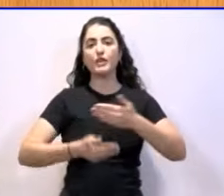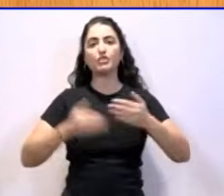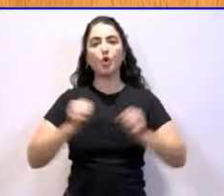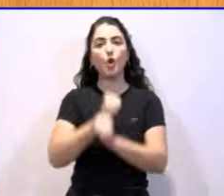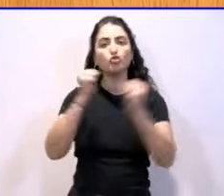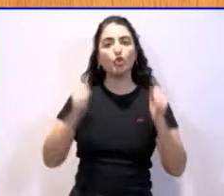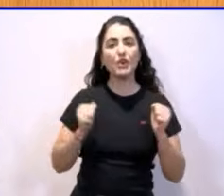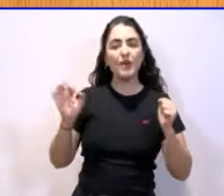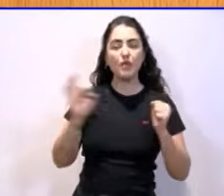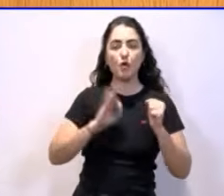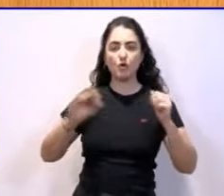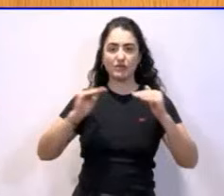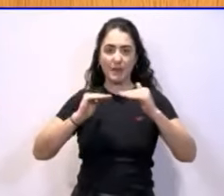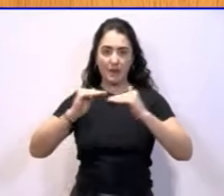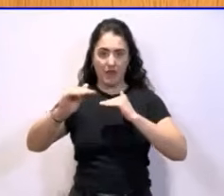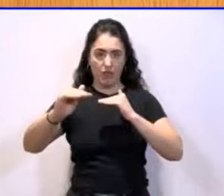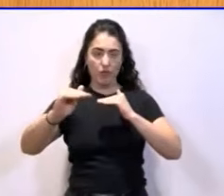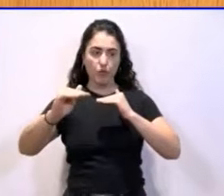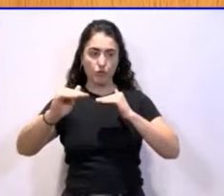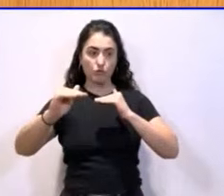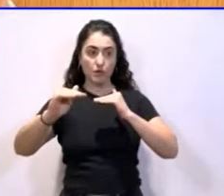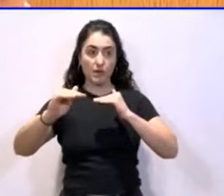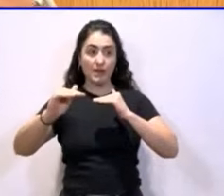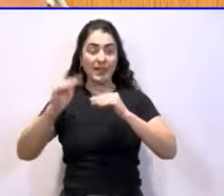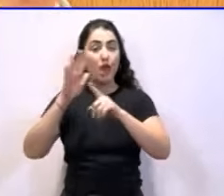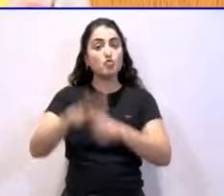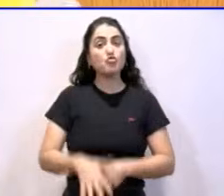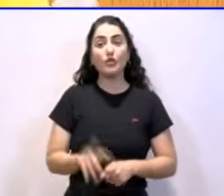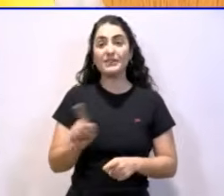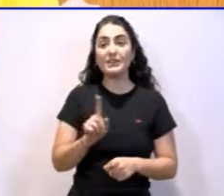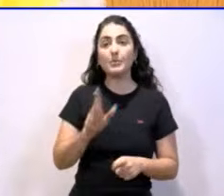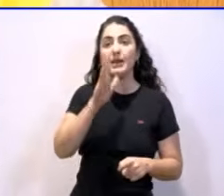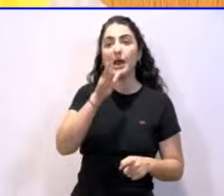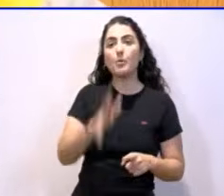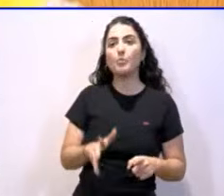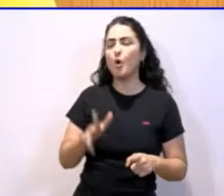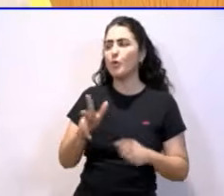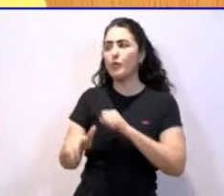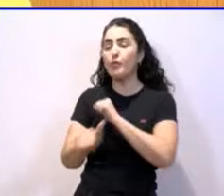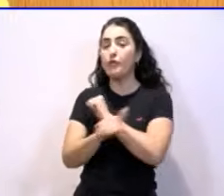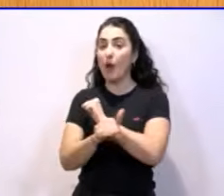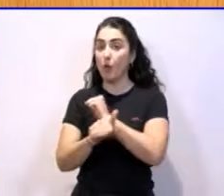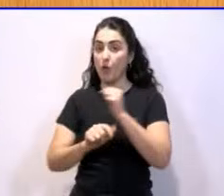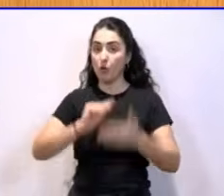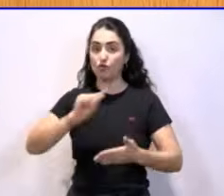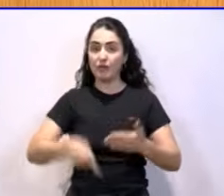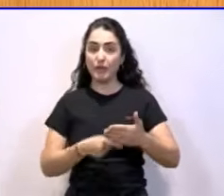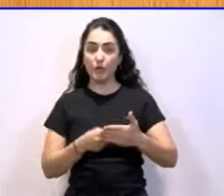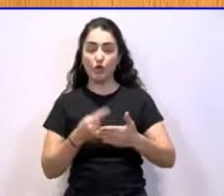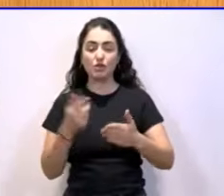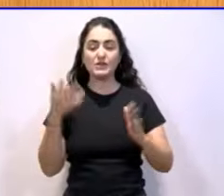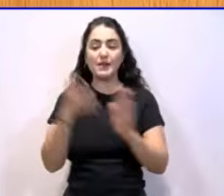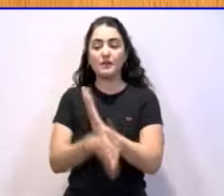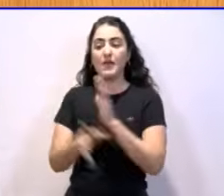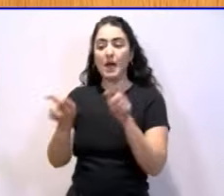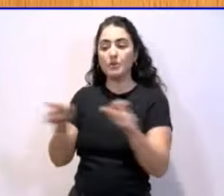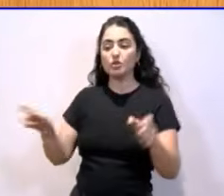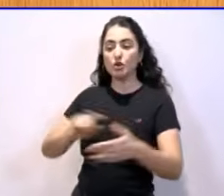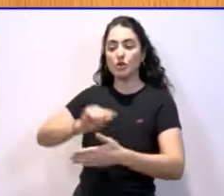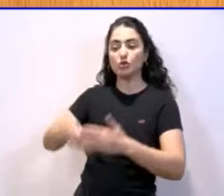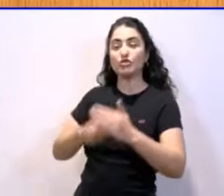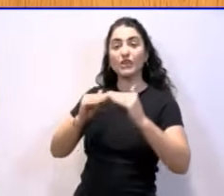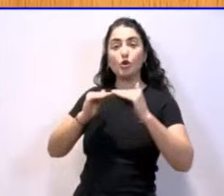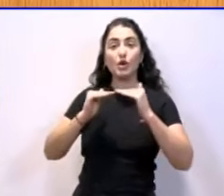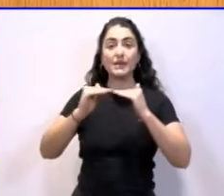o de estabilización que precisamente no discriminan por razón del fraude en la contratación. Es que se estabiliza gente en esos procesos que